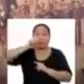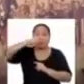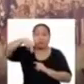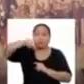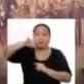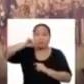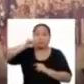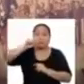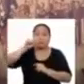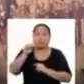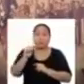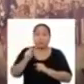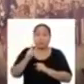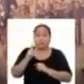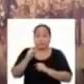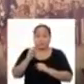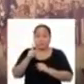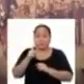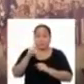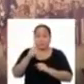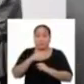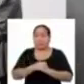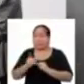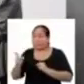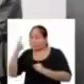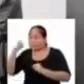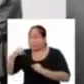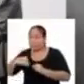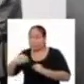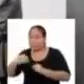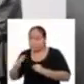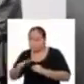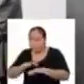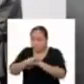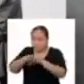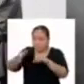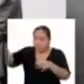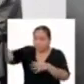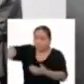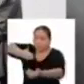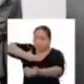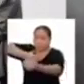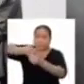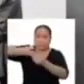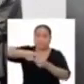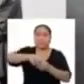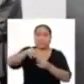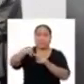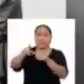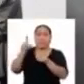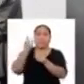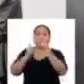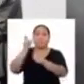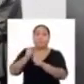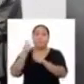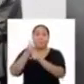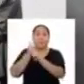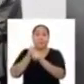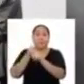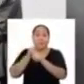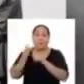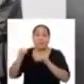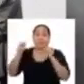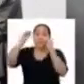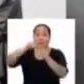a Argentina grandes extensiones de territorios, arrebatados a las poblaciones aborígenes, donde se constituyeron